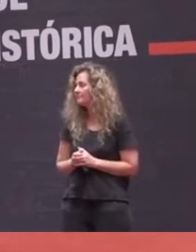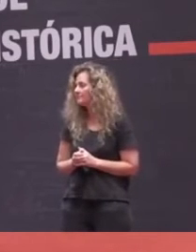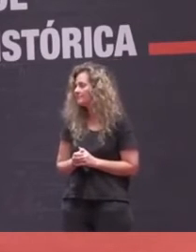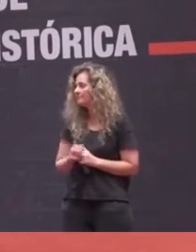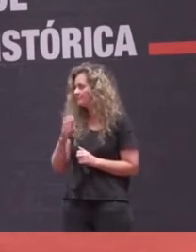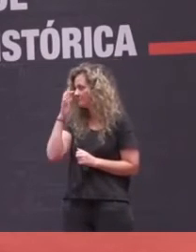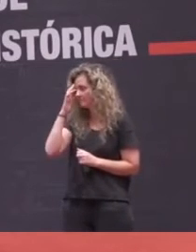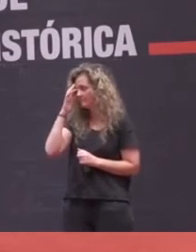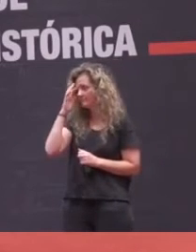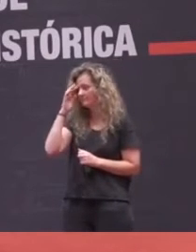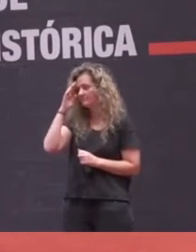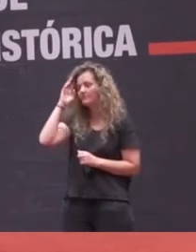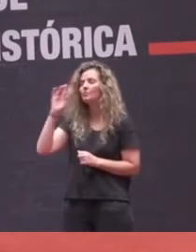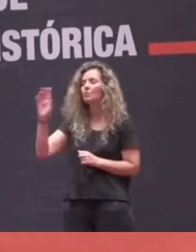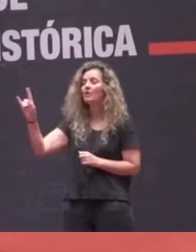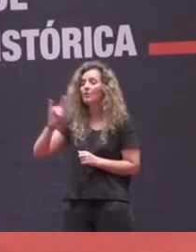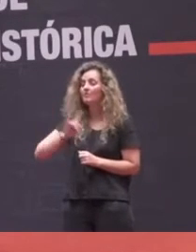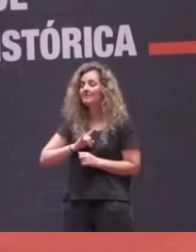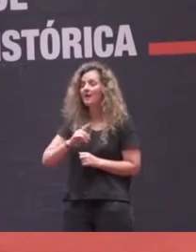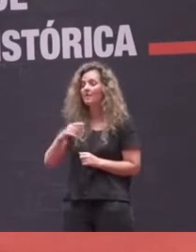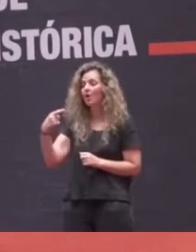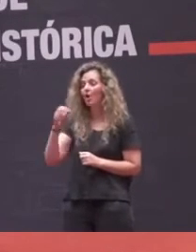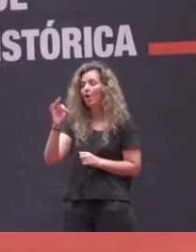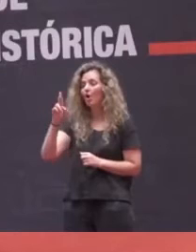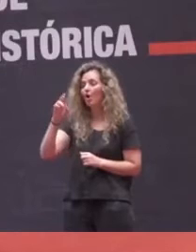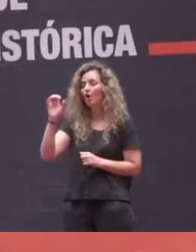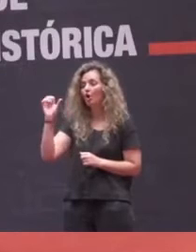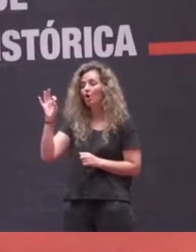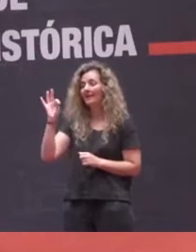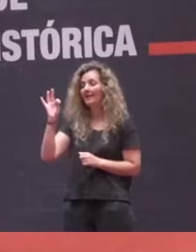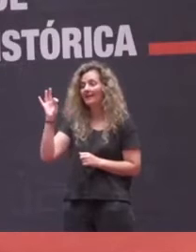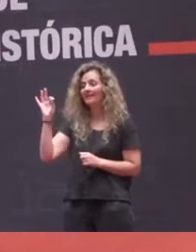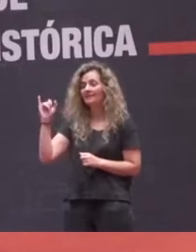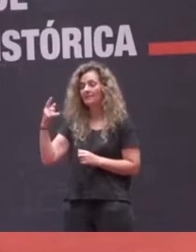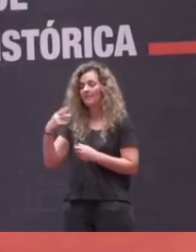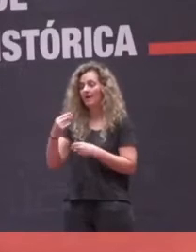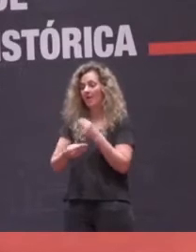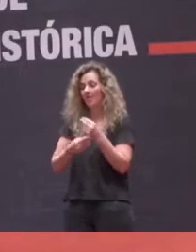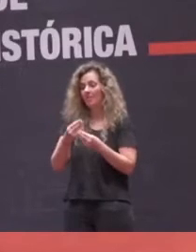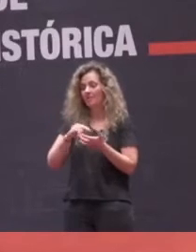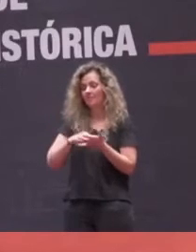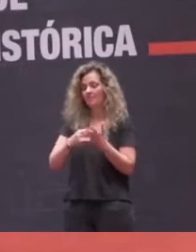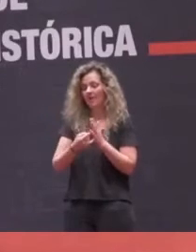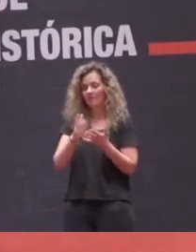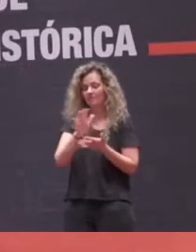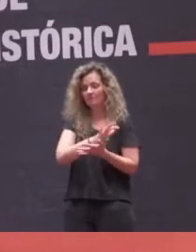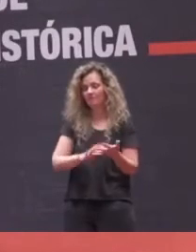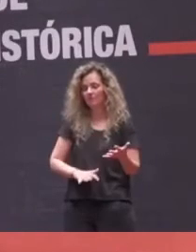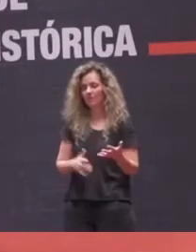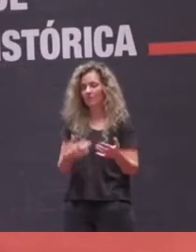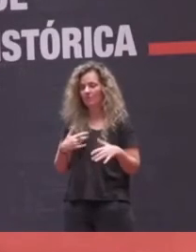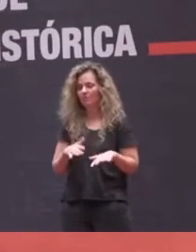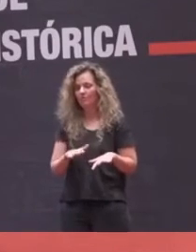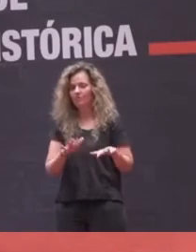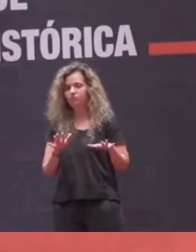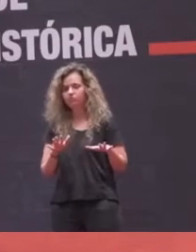Cuando a mí me llama Goretti para plantarme la posibilidad de hacer un informe, me quedé un poco abrayado. Dicen,